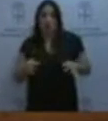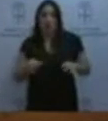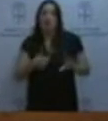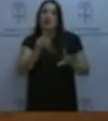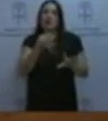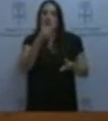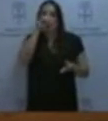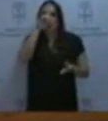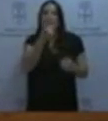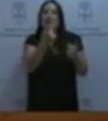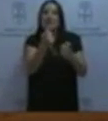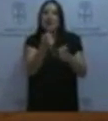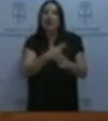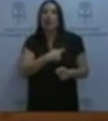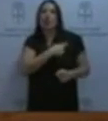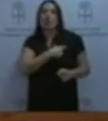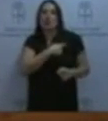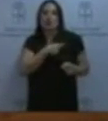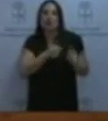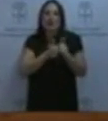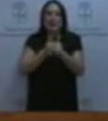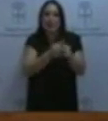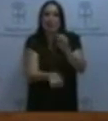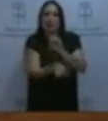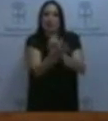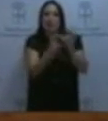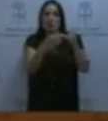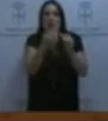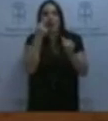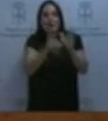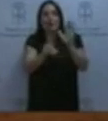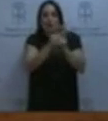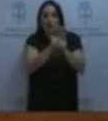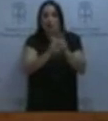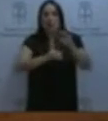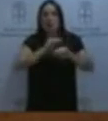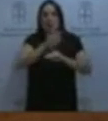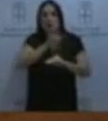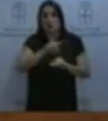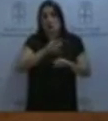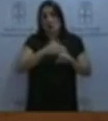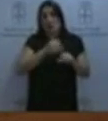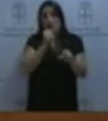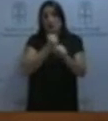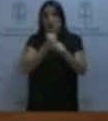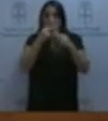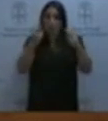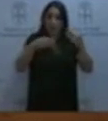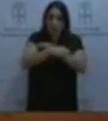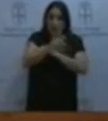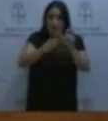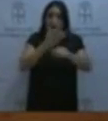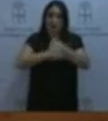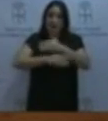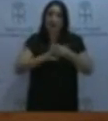creación de una comisión de seguimiento del cumplimiento de este decreto de acceso a la función pública con discapacidad. El caso de colectivo